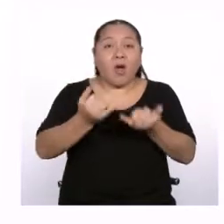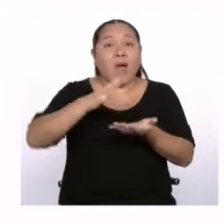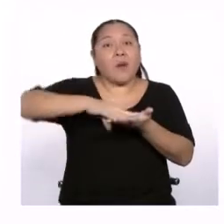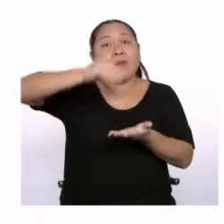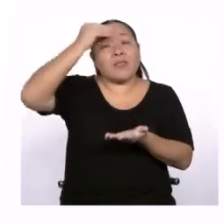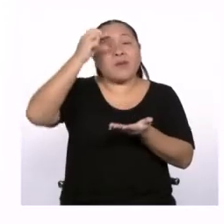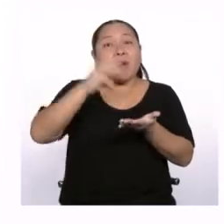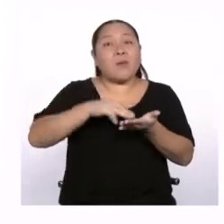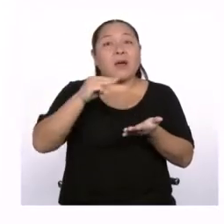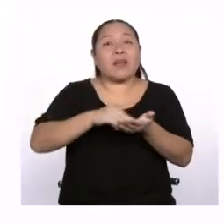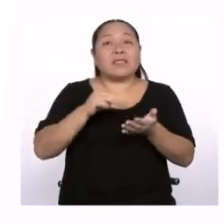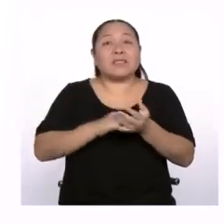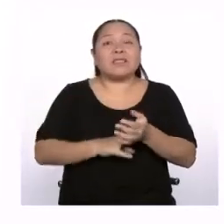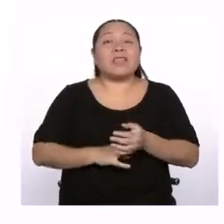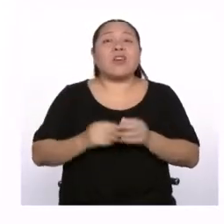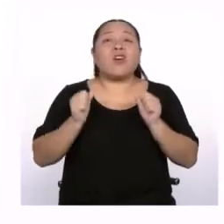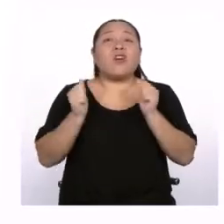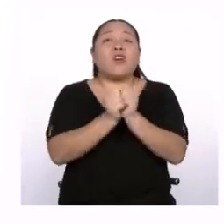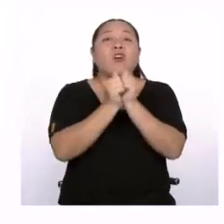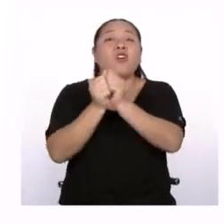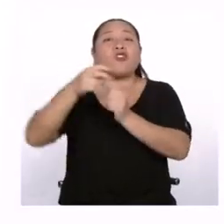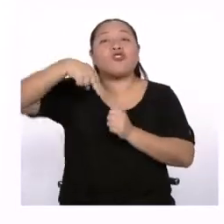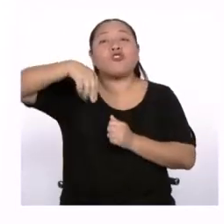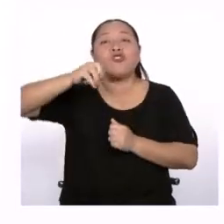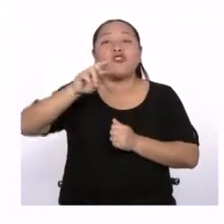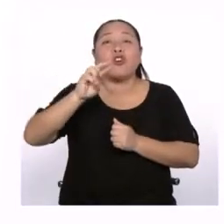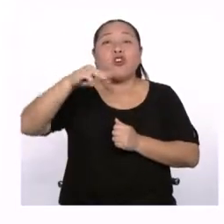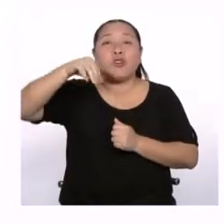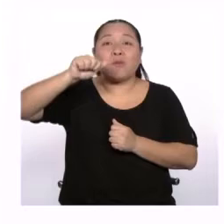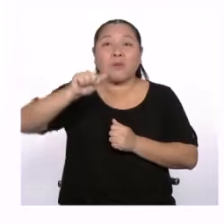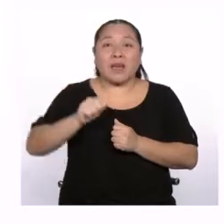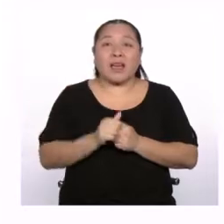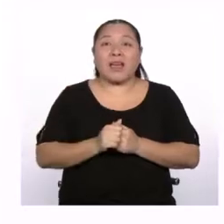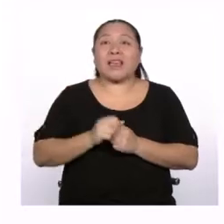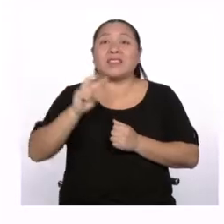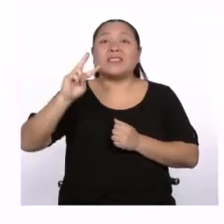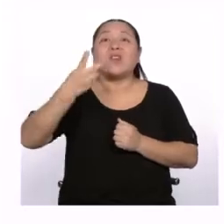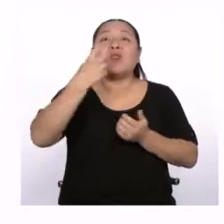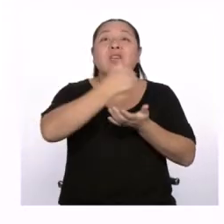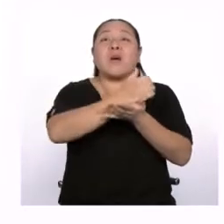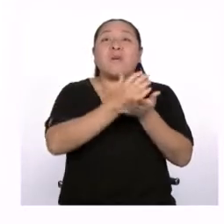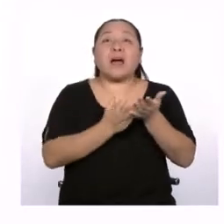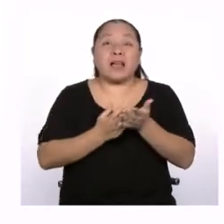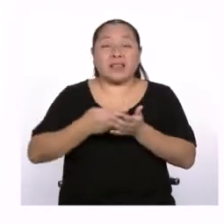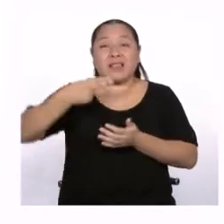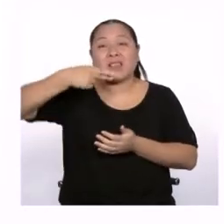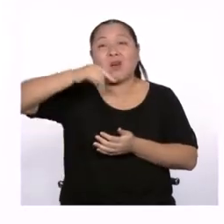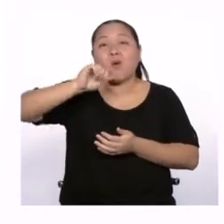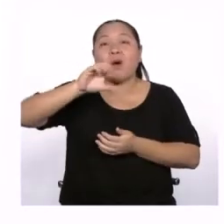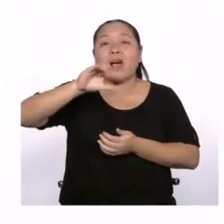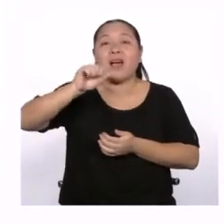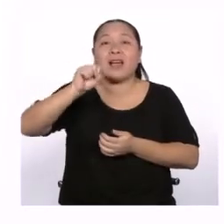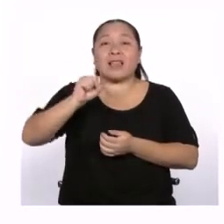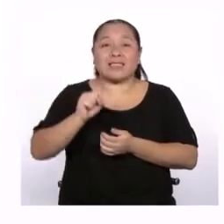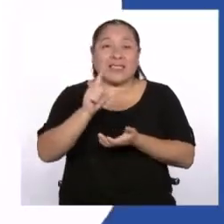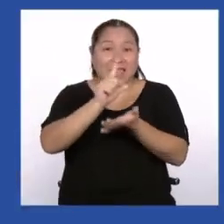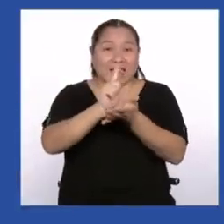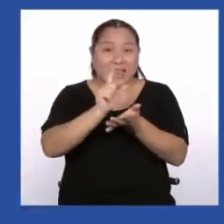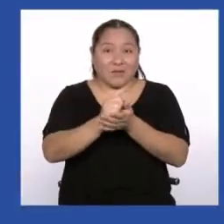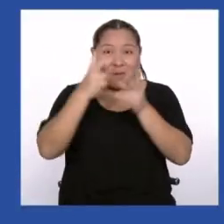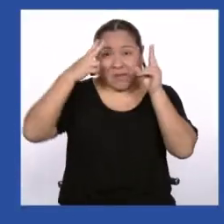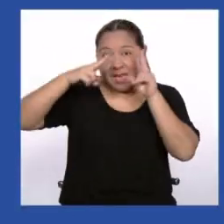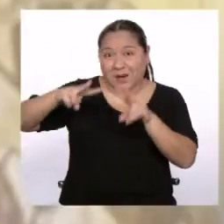mano de mi amiga Norma Martínez y Sucedió en el Perú, con la segunda parte de las huacas de Lima. Vamos a